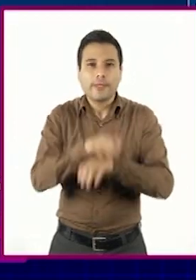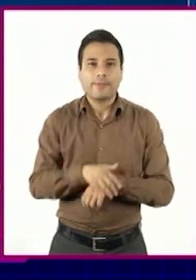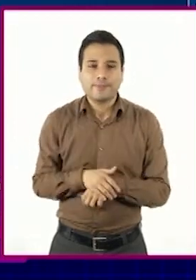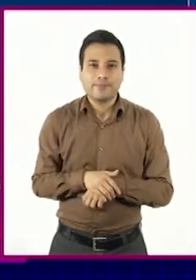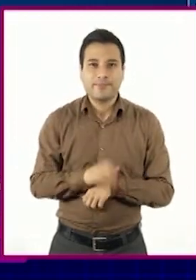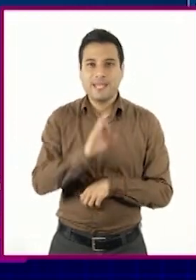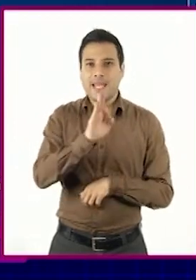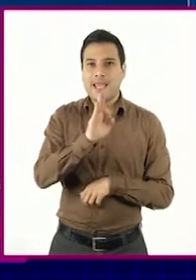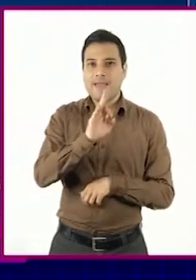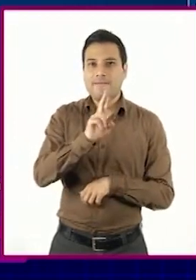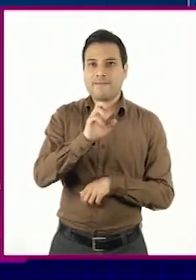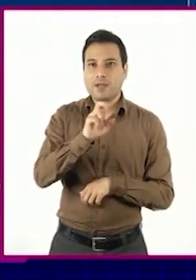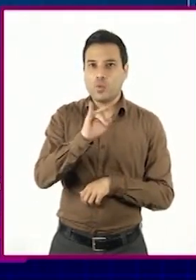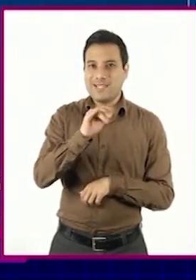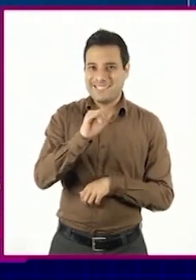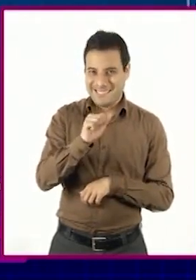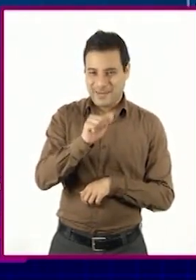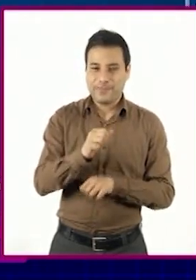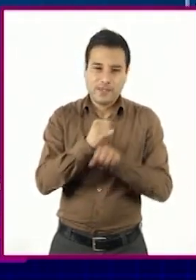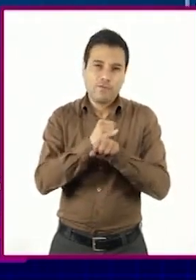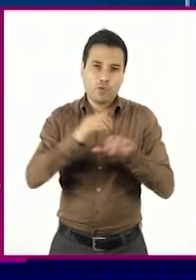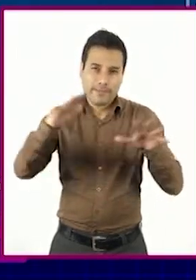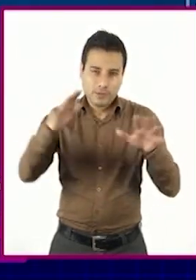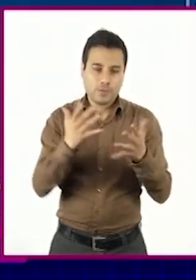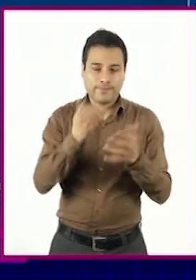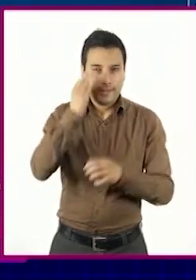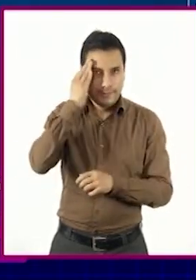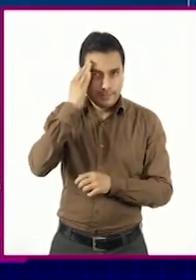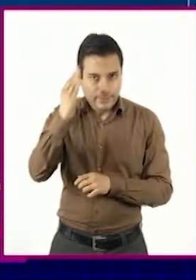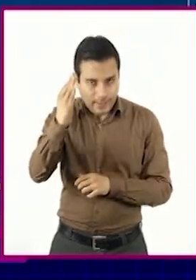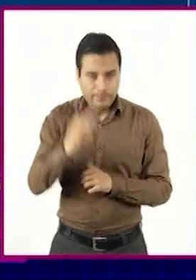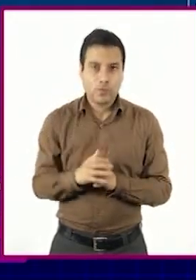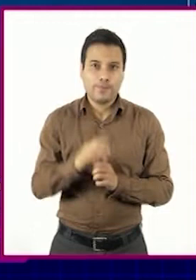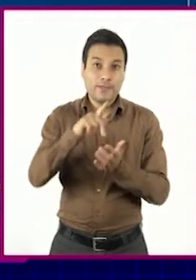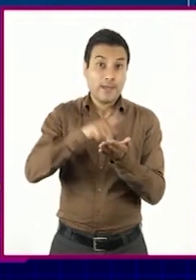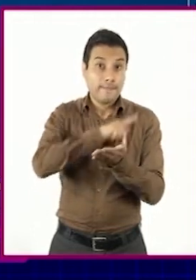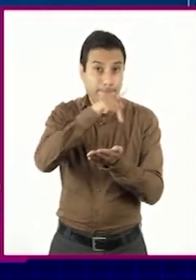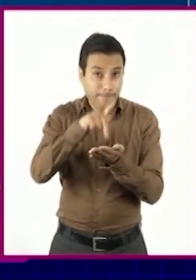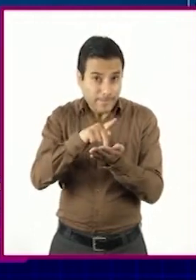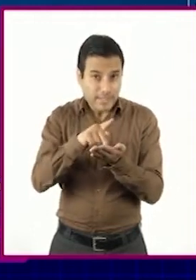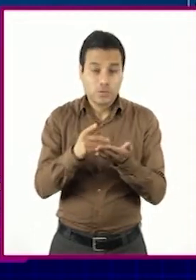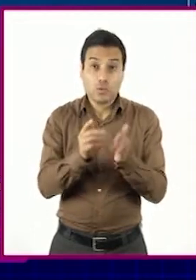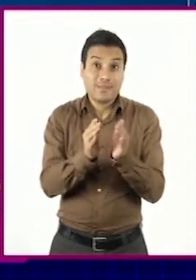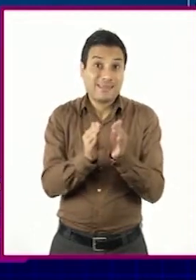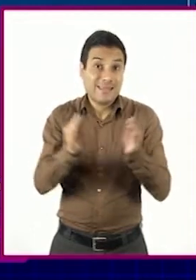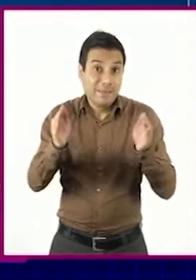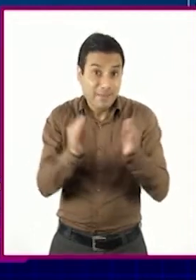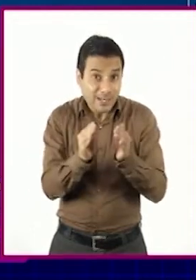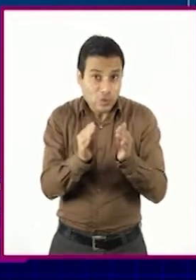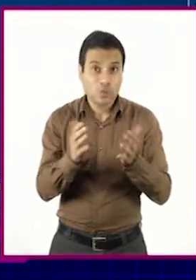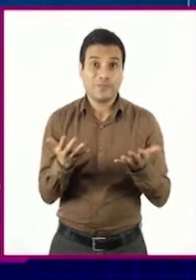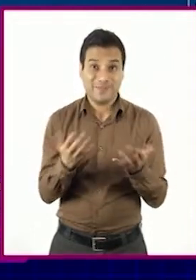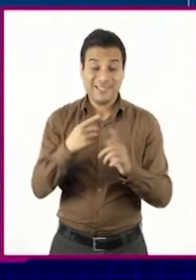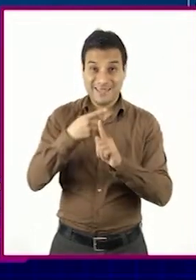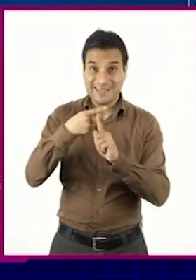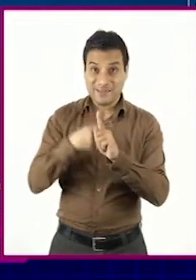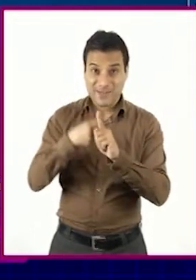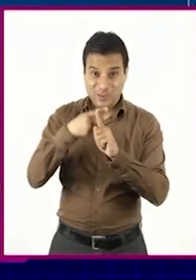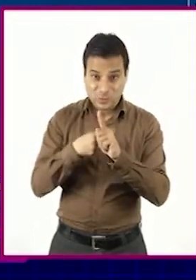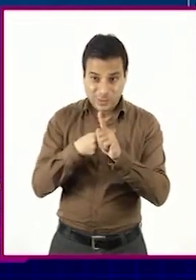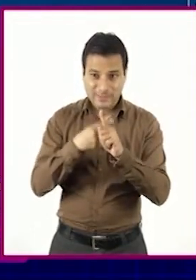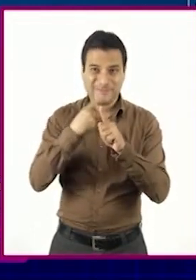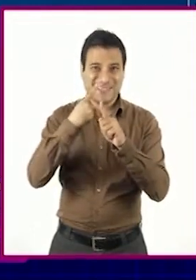cuando se trata de datos continuos como tiempo, peso, tamaño, temperatura,